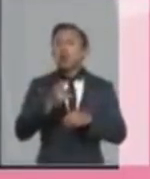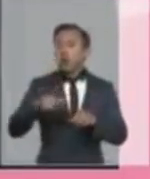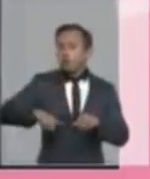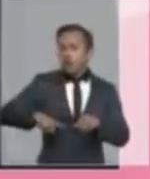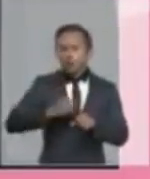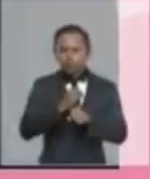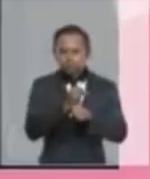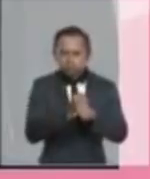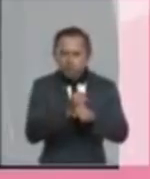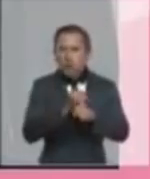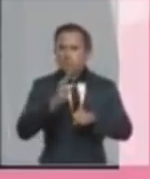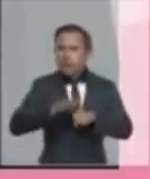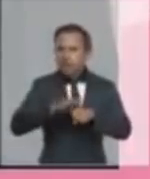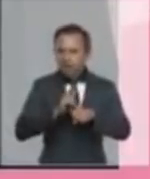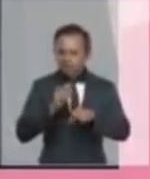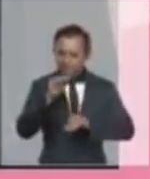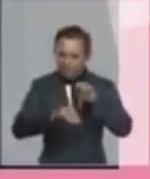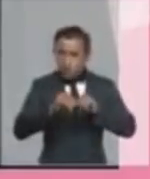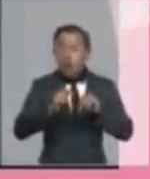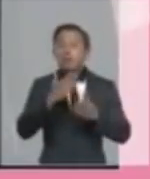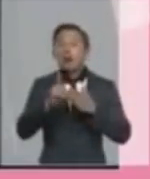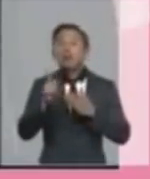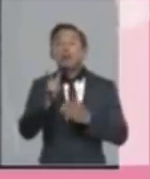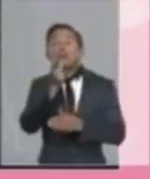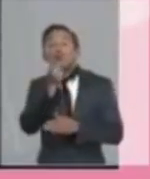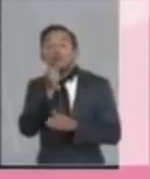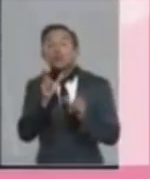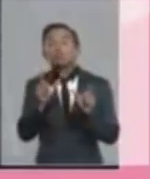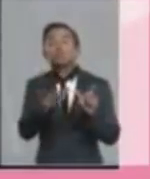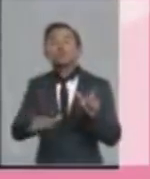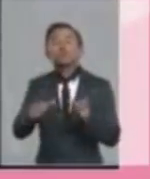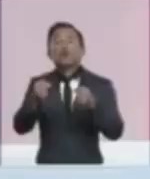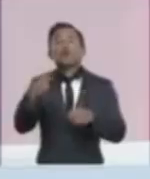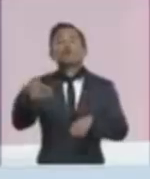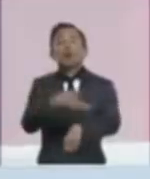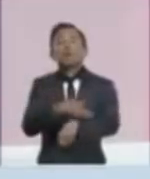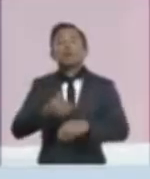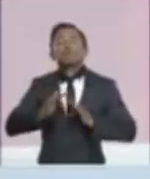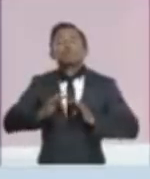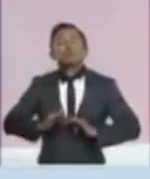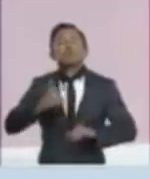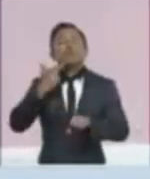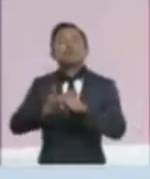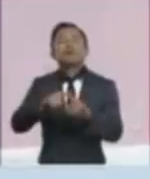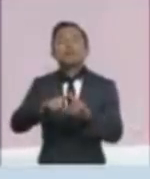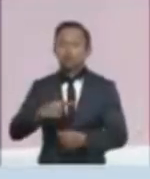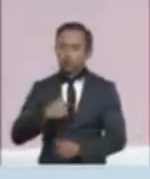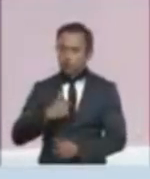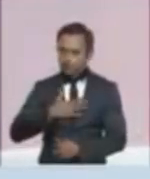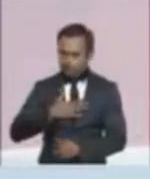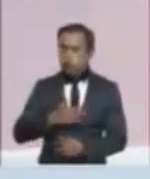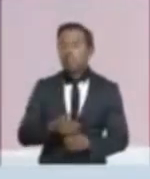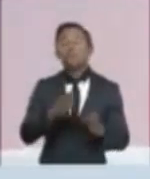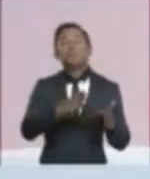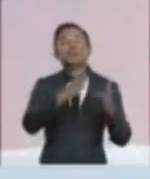Estado. De la seguridad de tu familia me hago cargo yo. Candidato Meade, en el sexenio de Enrique